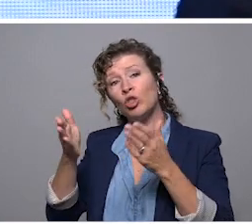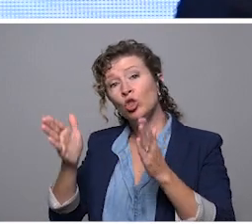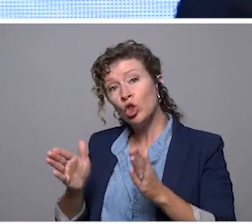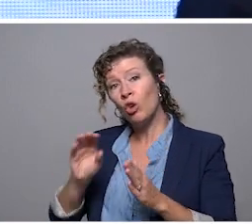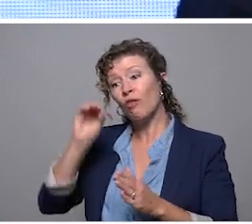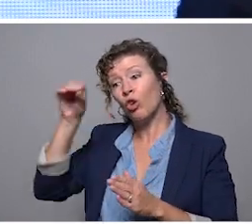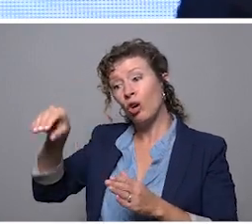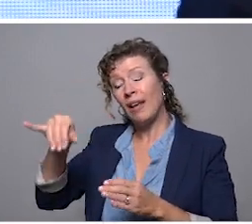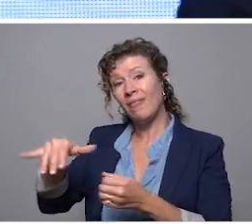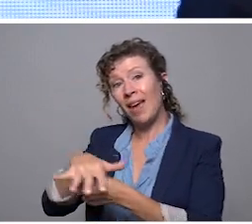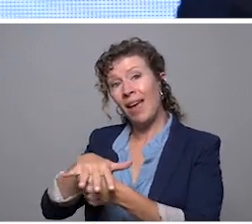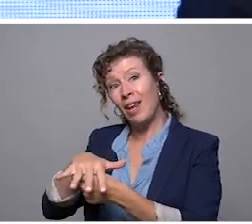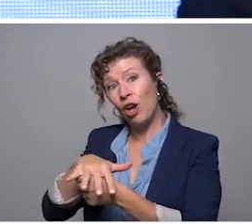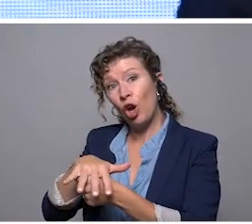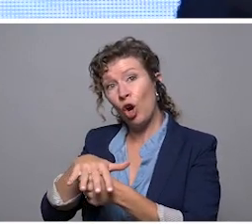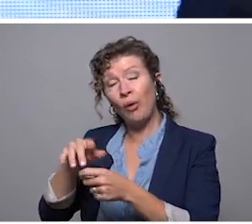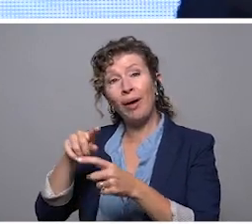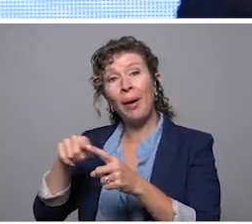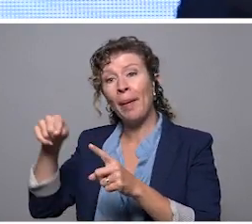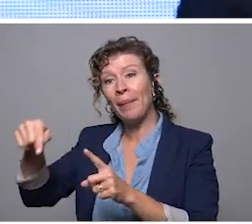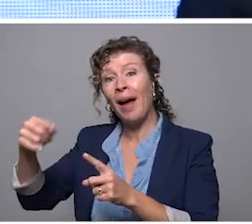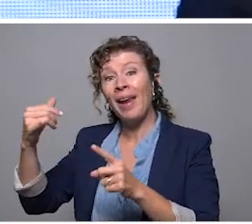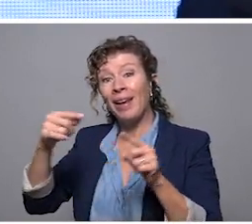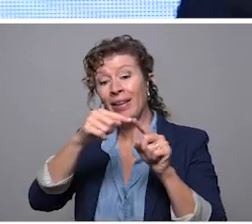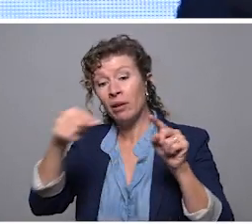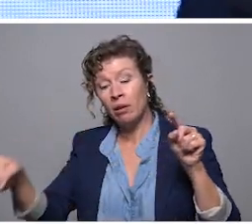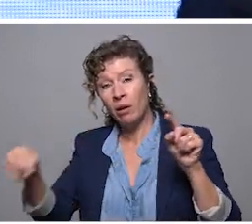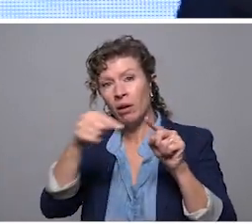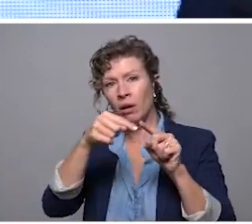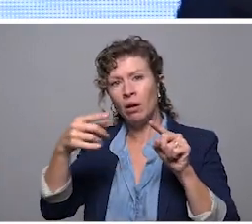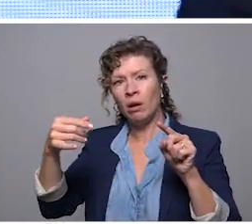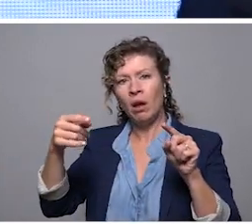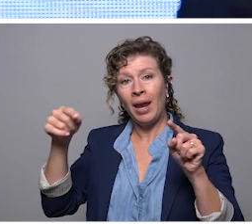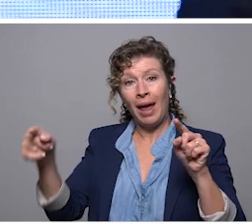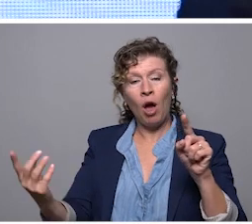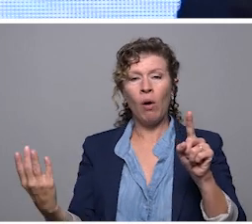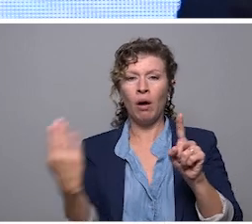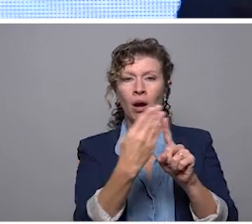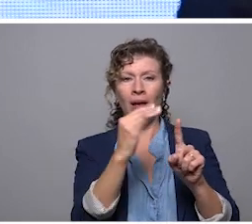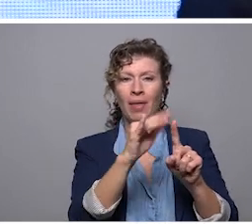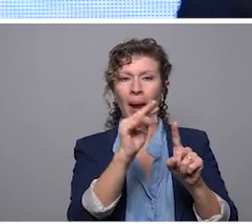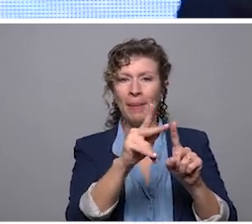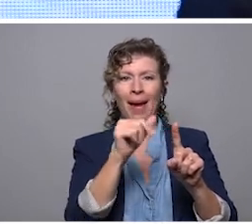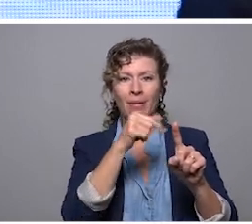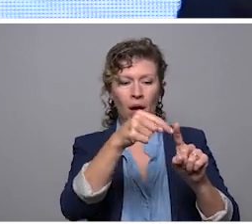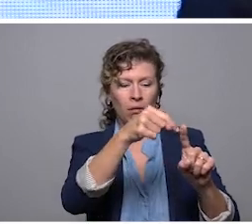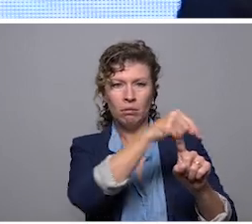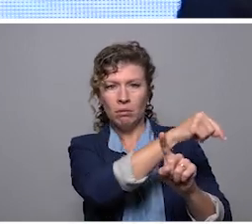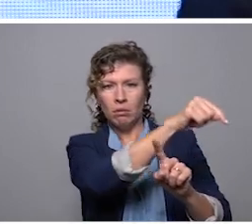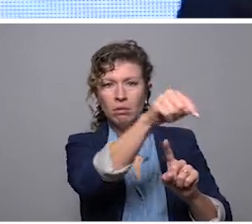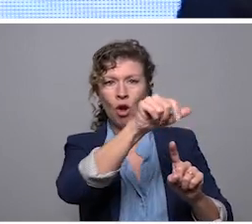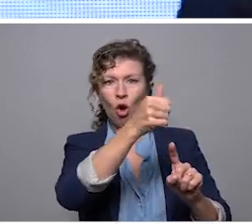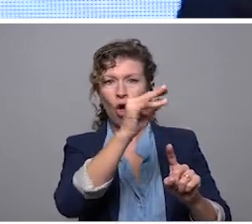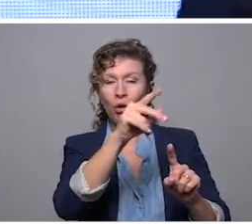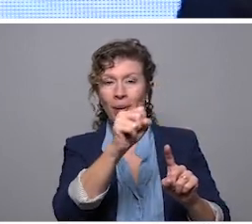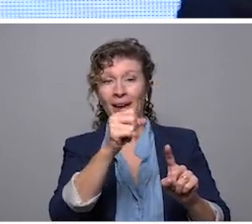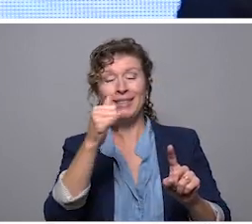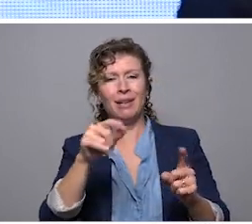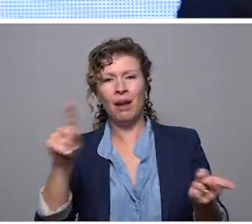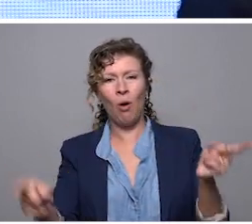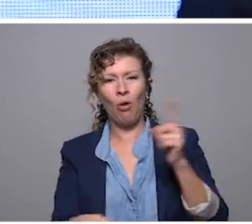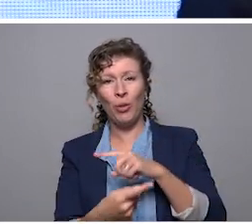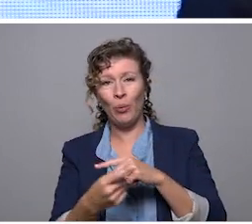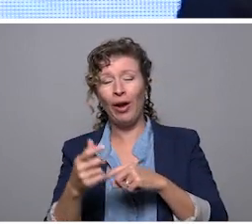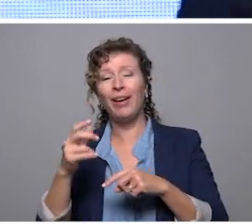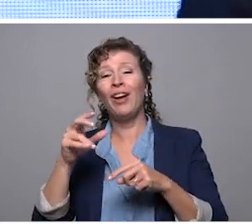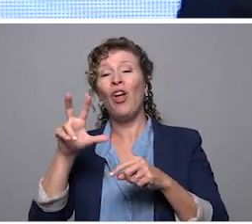bancarios hoy en día es al revés 30% tienen exclusión digital y 70 han logrado tener ya